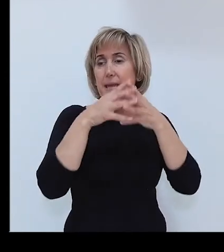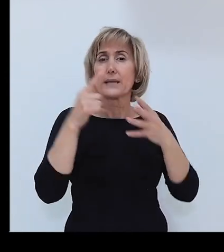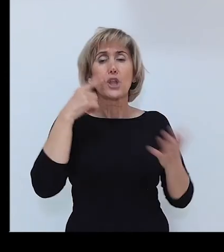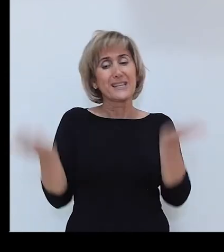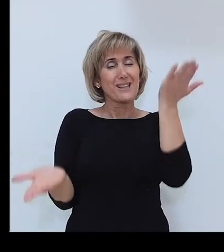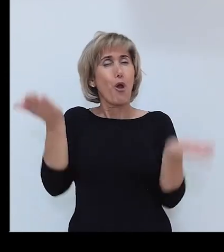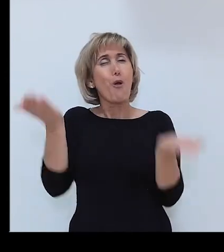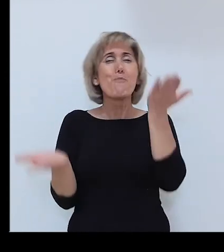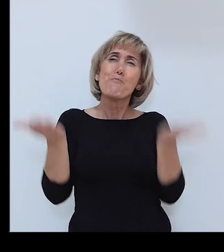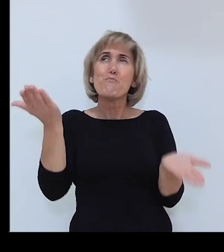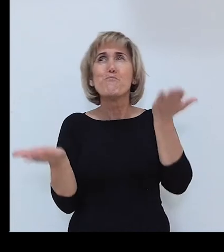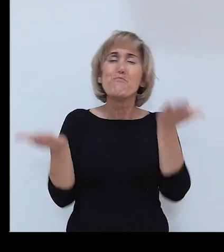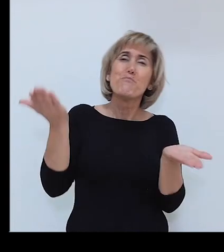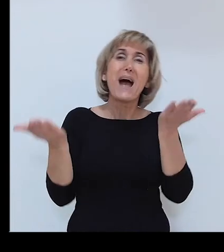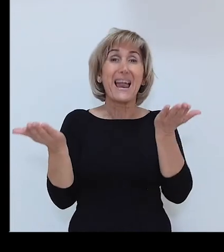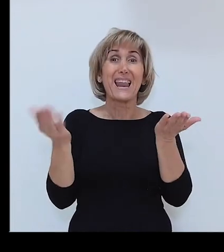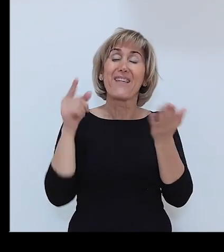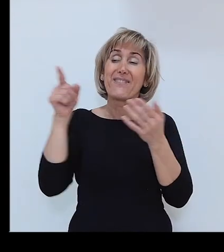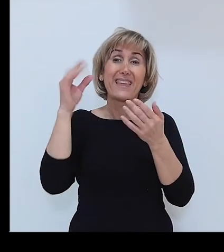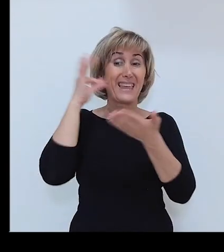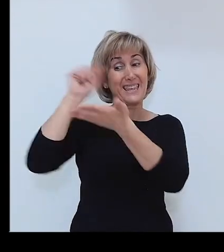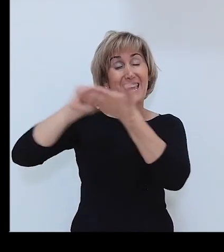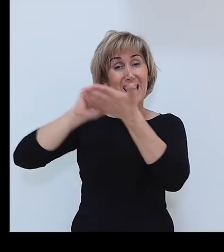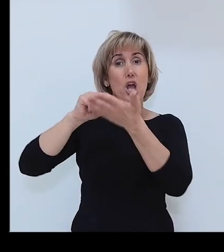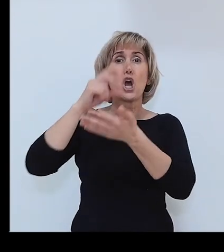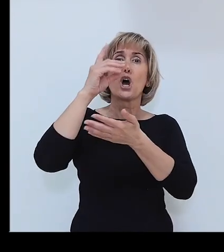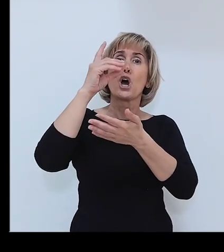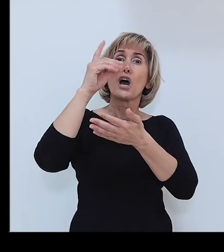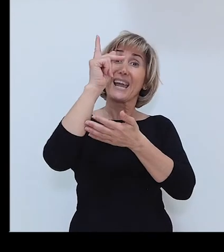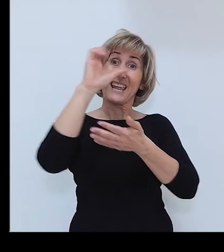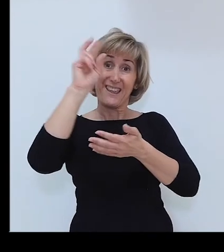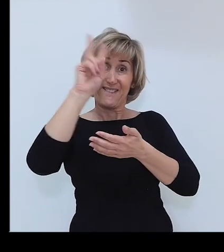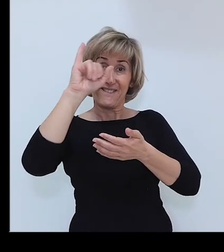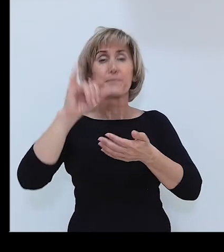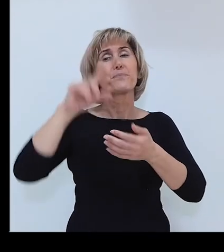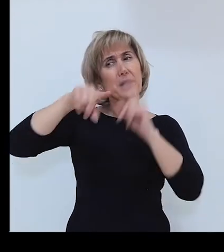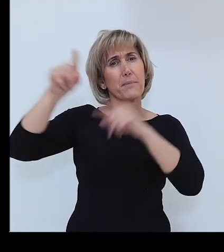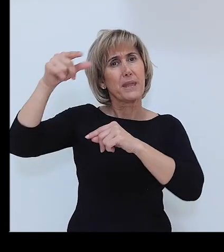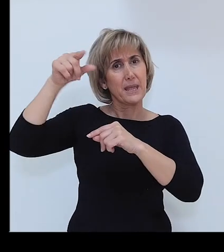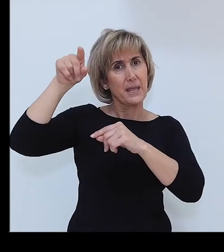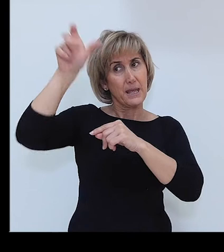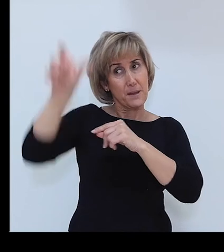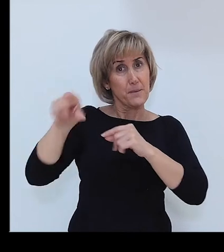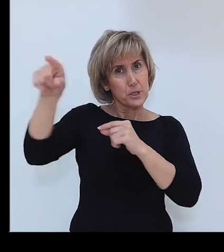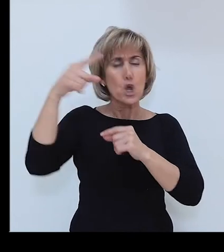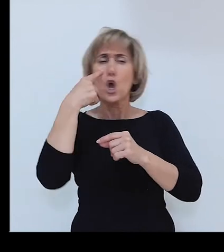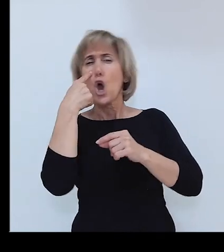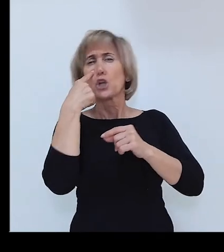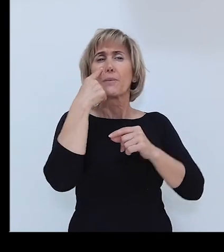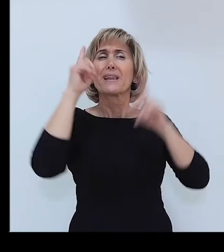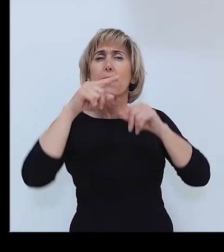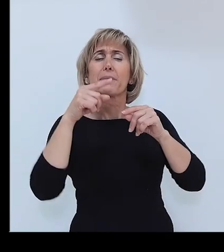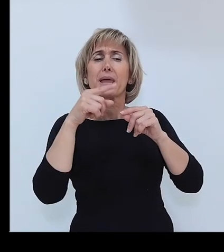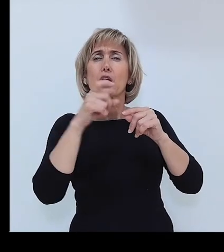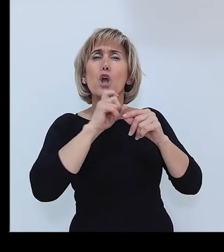de la estructura social en América. Además, de hecho, se le compara un poco con la obra de